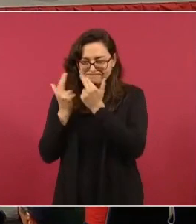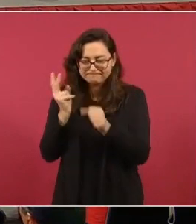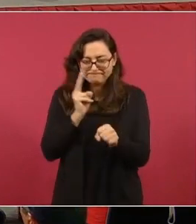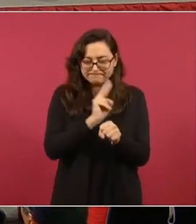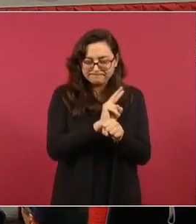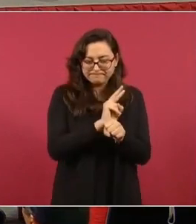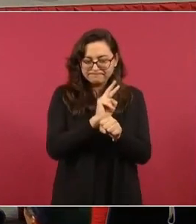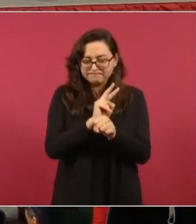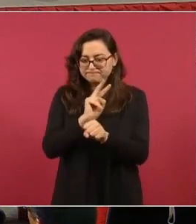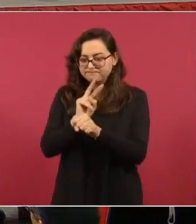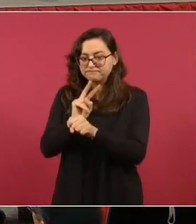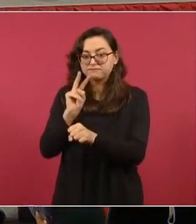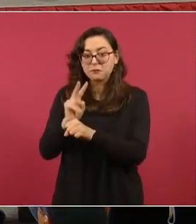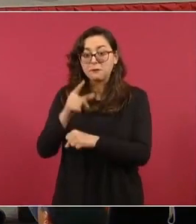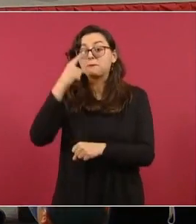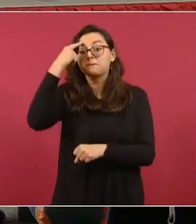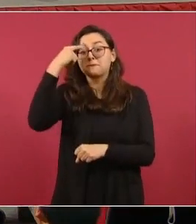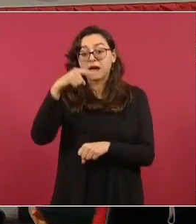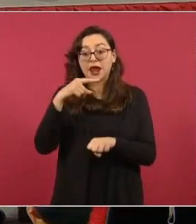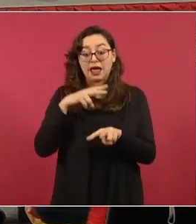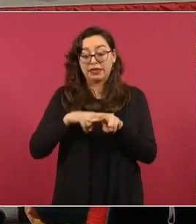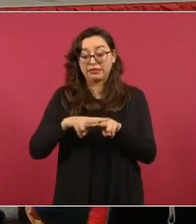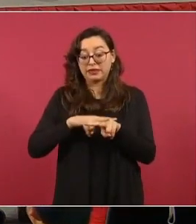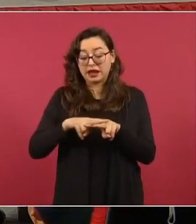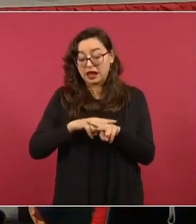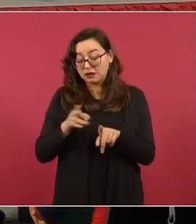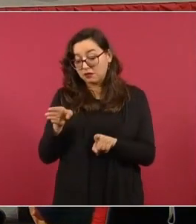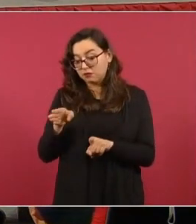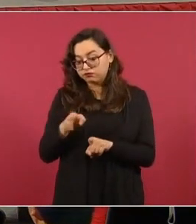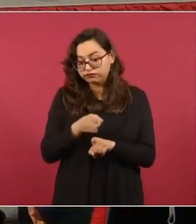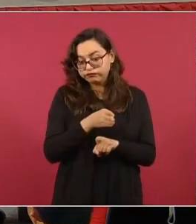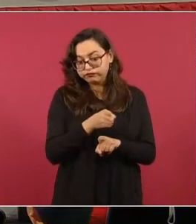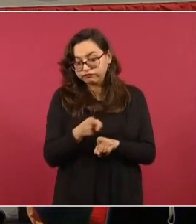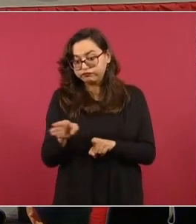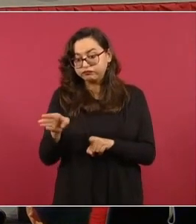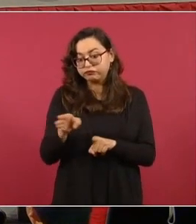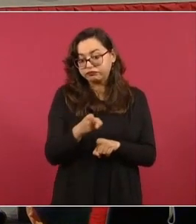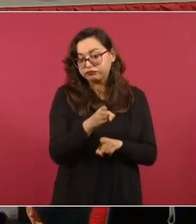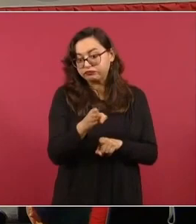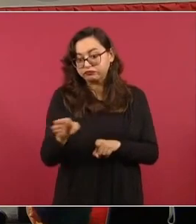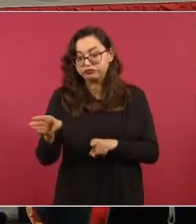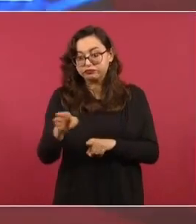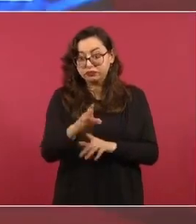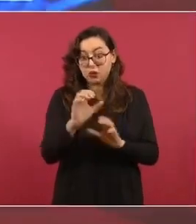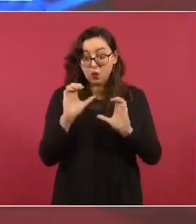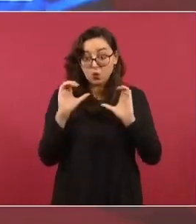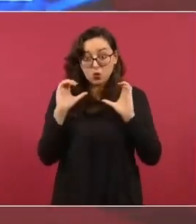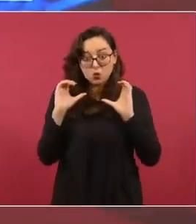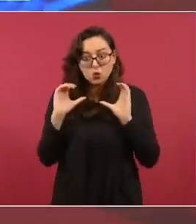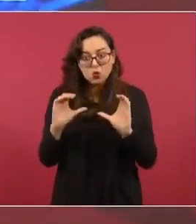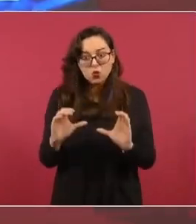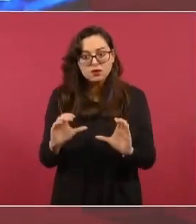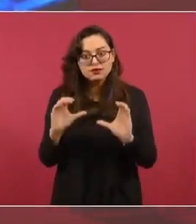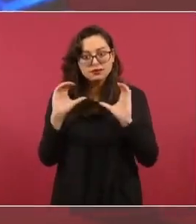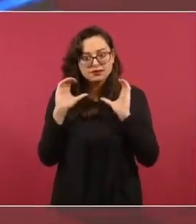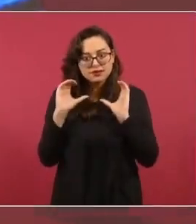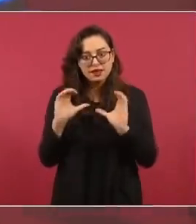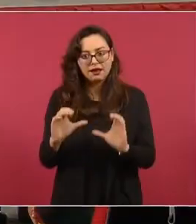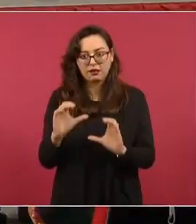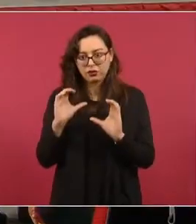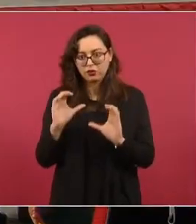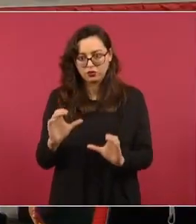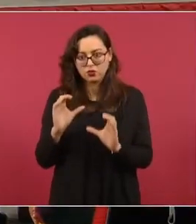de libramiento. Aún cuando ya cambió el trazo, de todas maneras